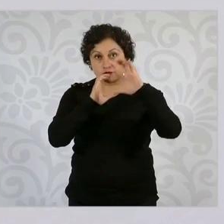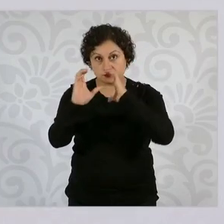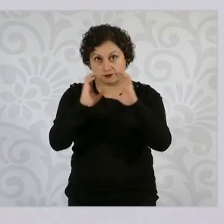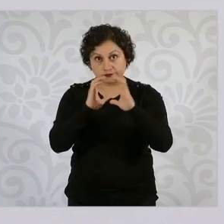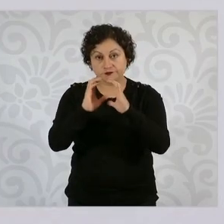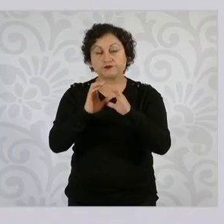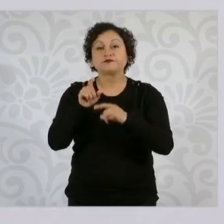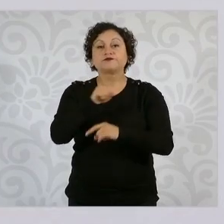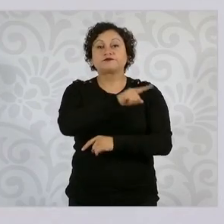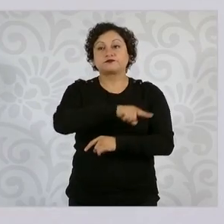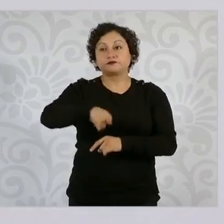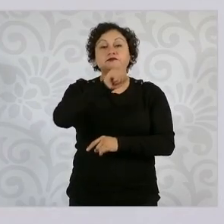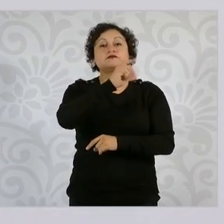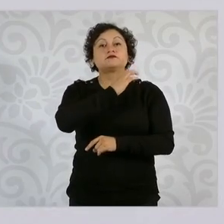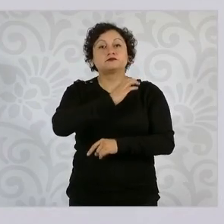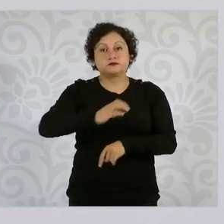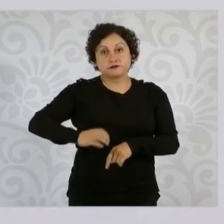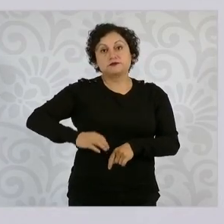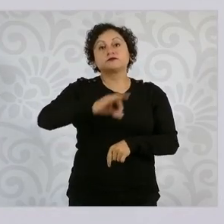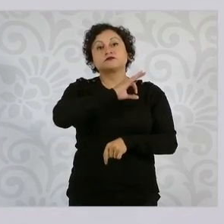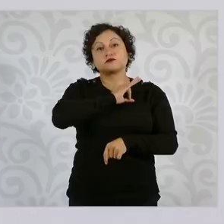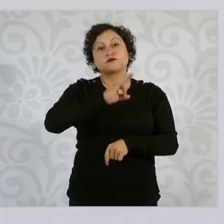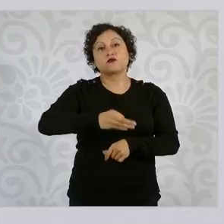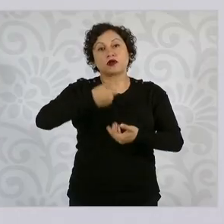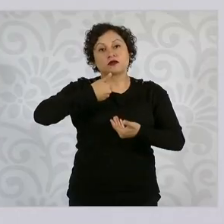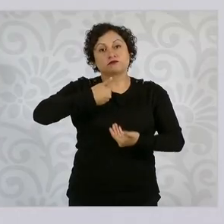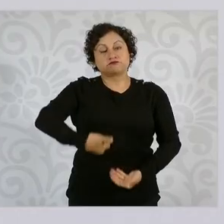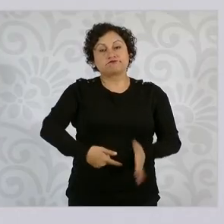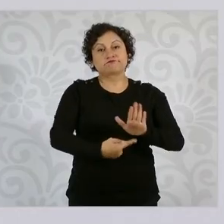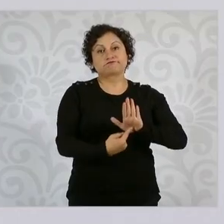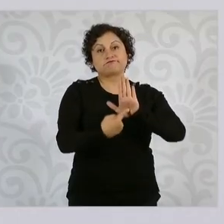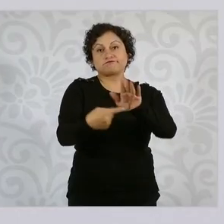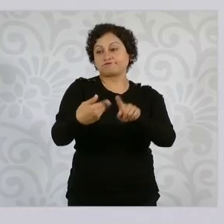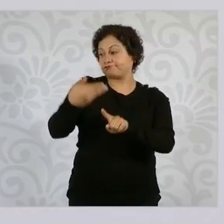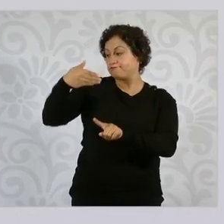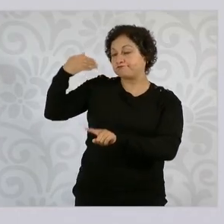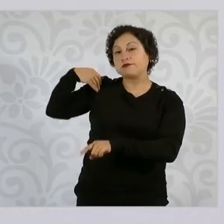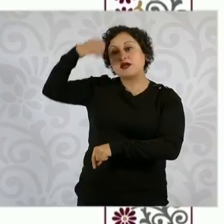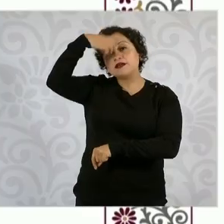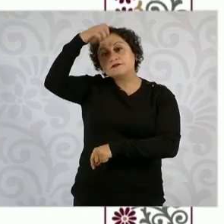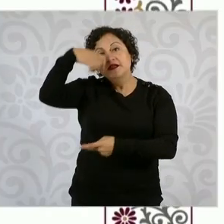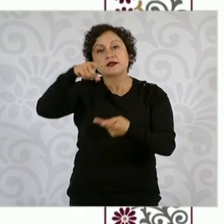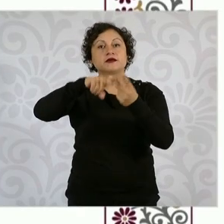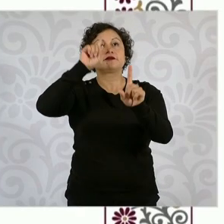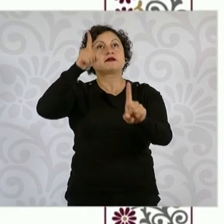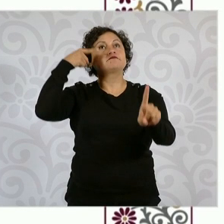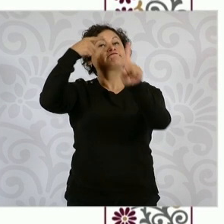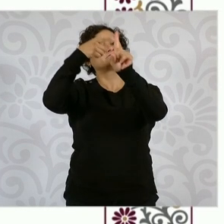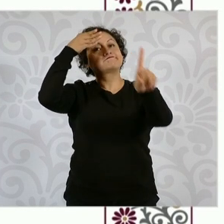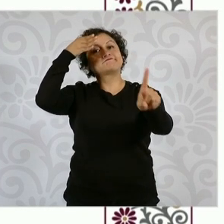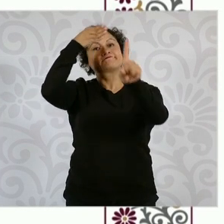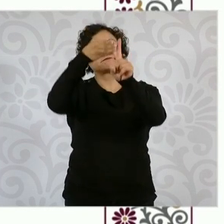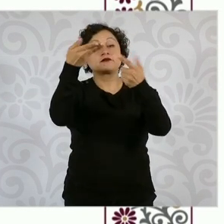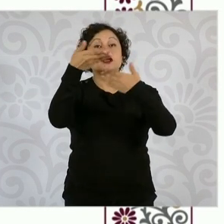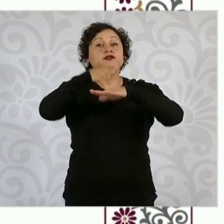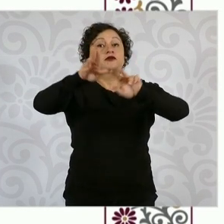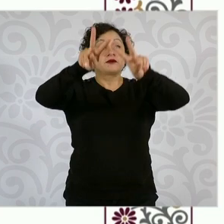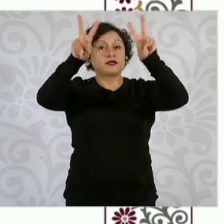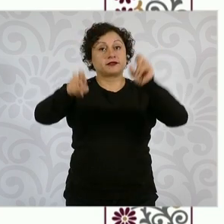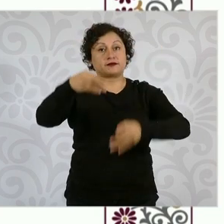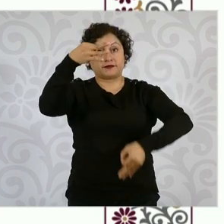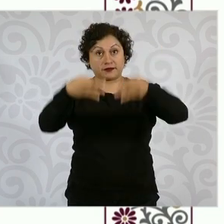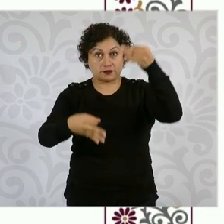los candidatos podrán difundir su trayectoria profesional, méritos, visiones acerca de la función jurisdiccional y